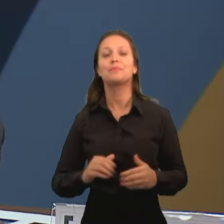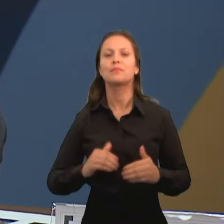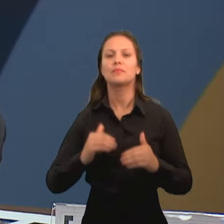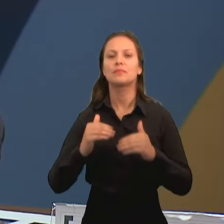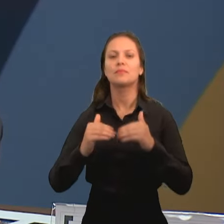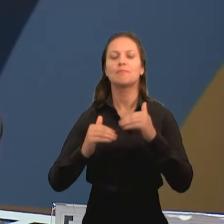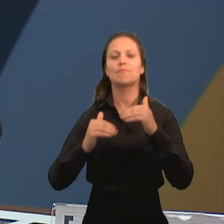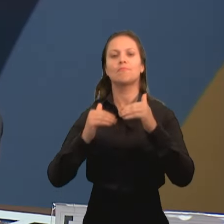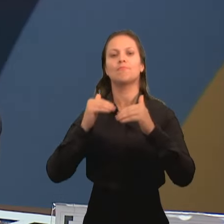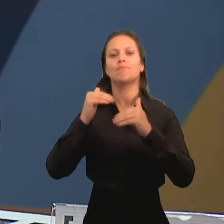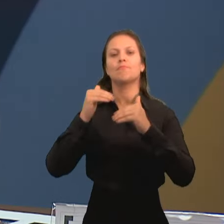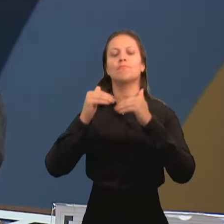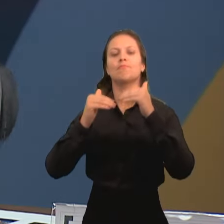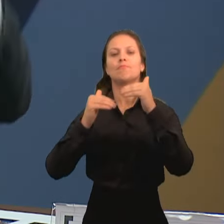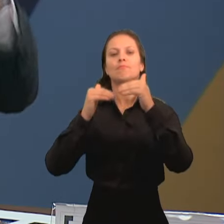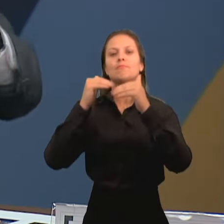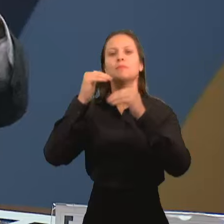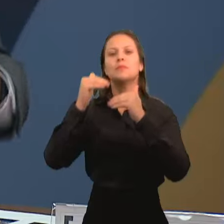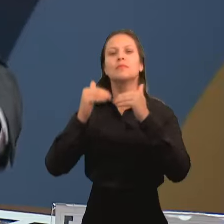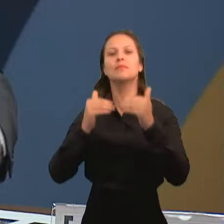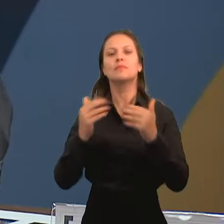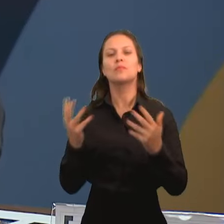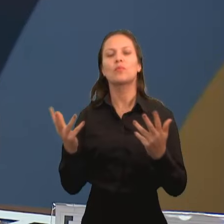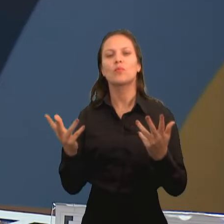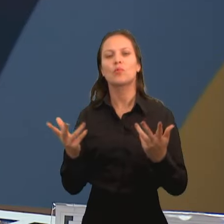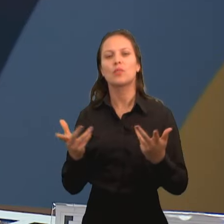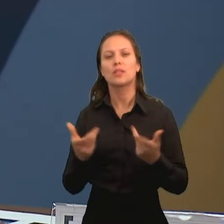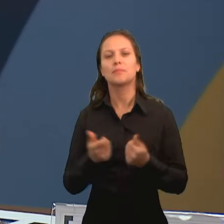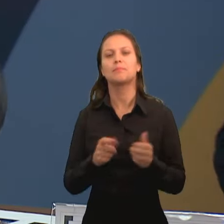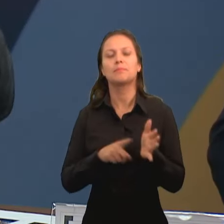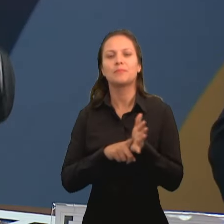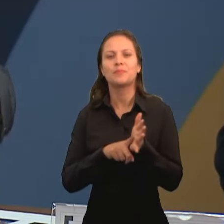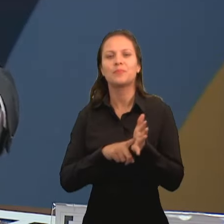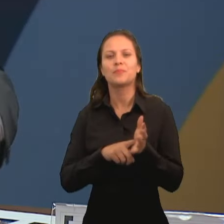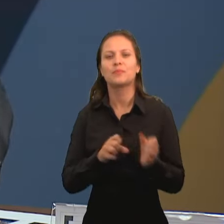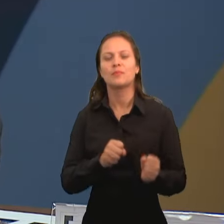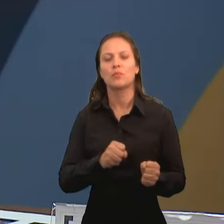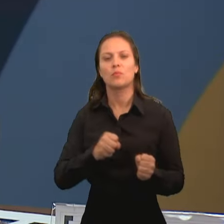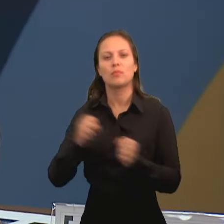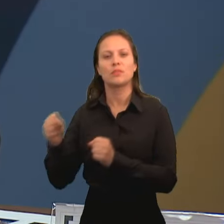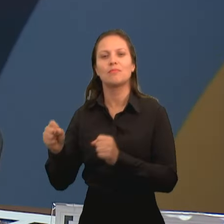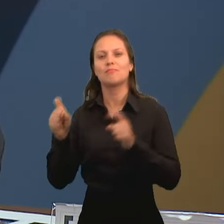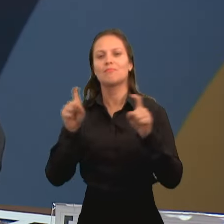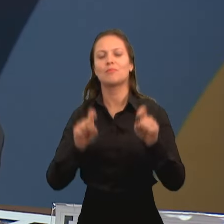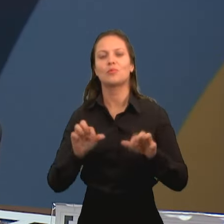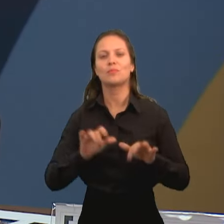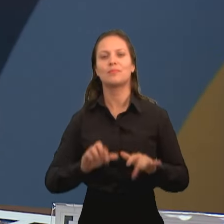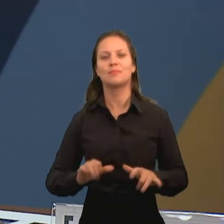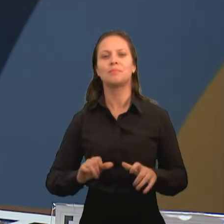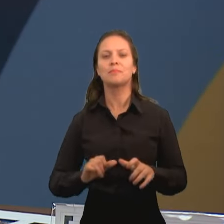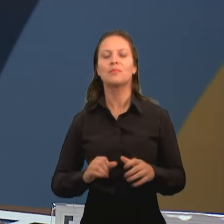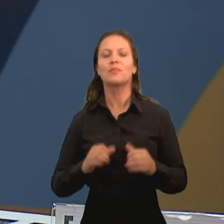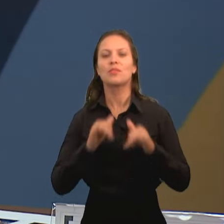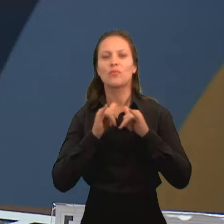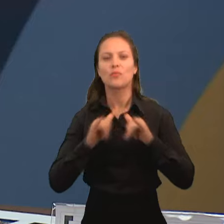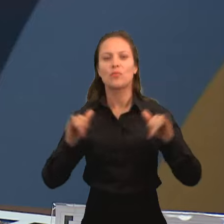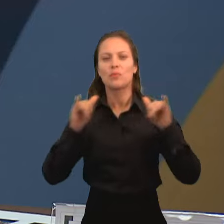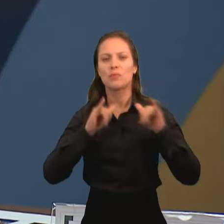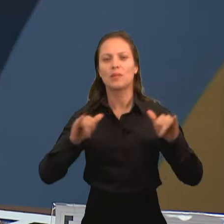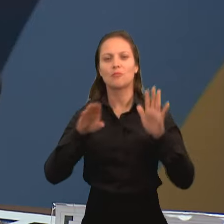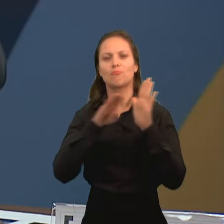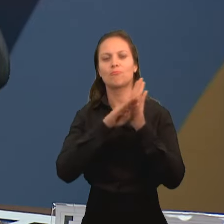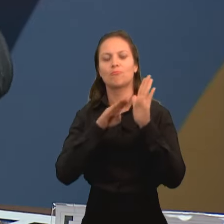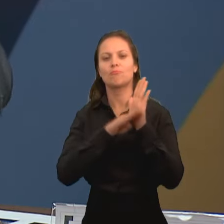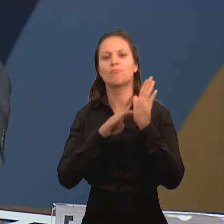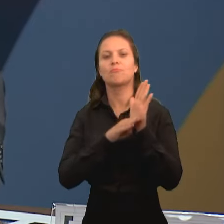es. Es una evolución natural de los métodos, de la cantidad de investigaciones, del poder de computación y la cantidad de